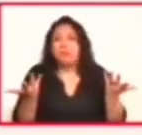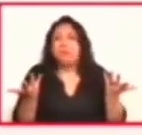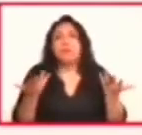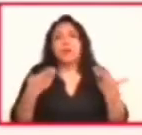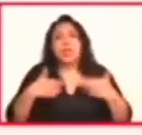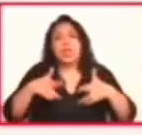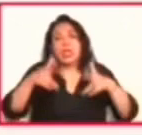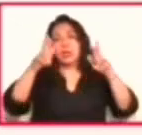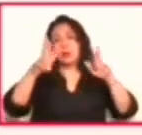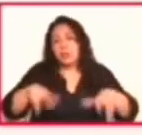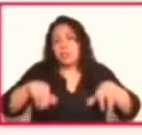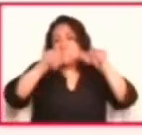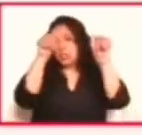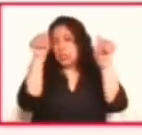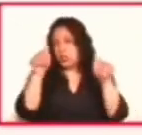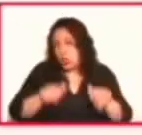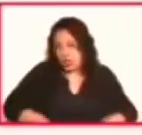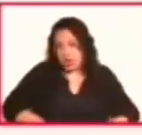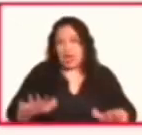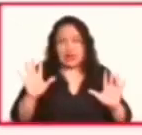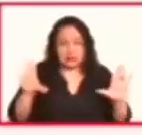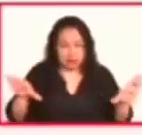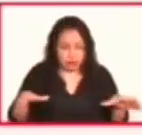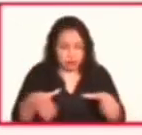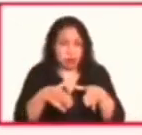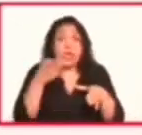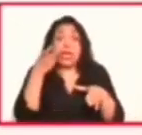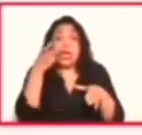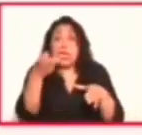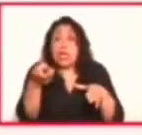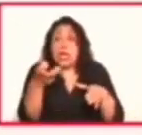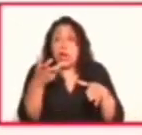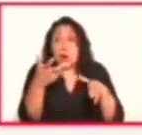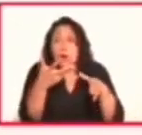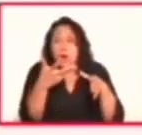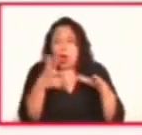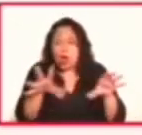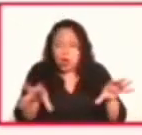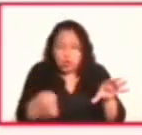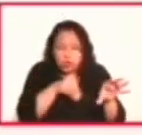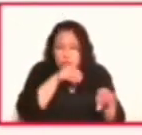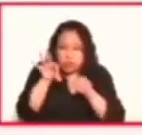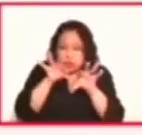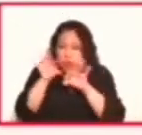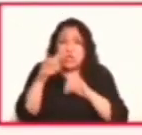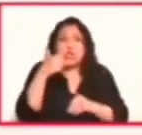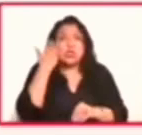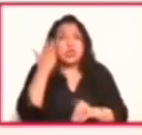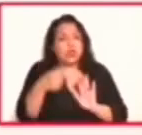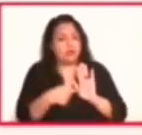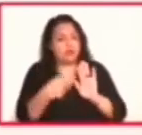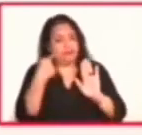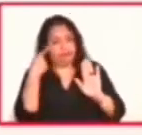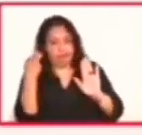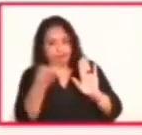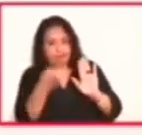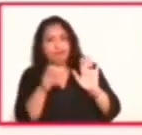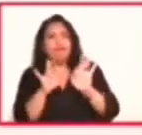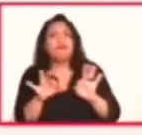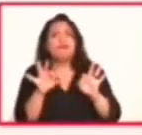representaciones artísticas. Es una combinación que lo que busca es poner en